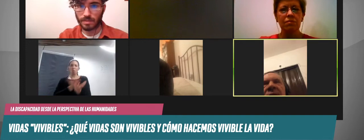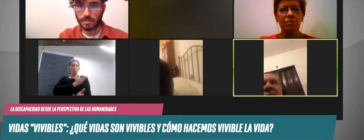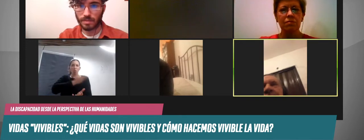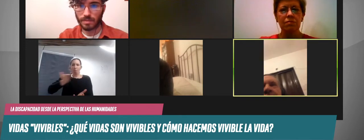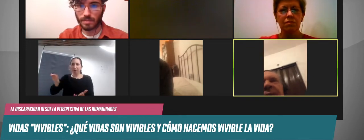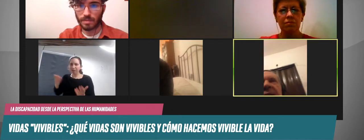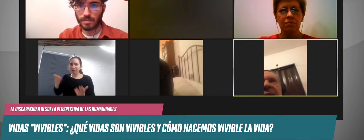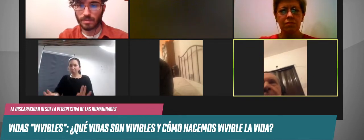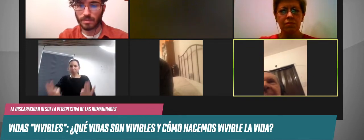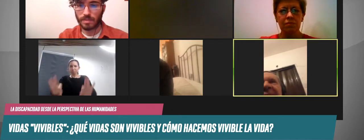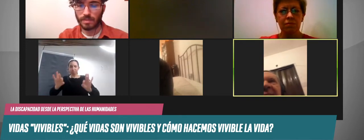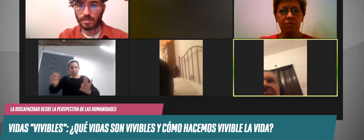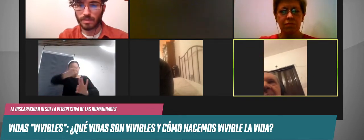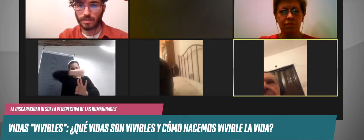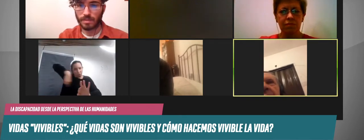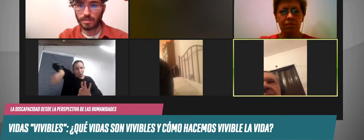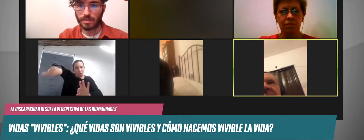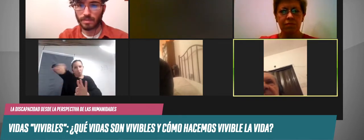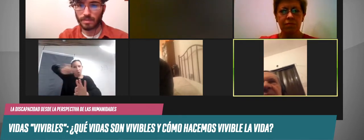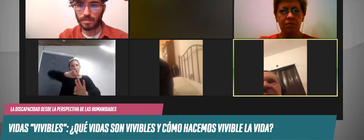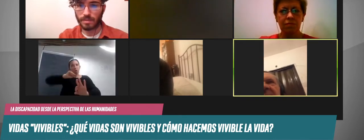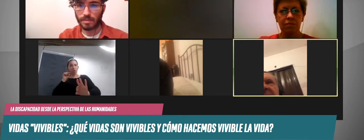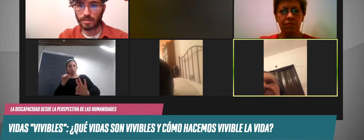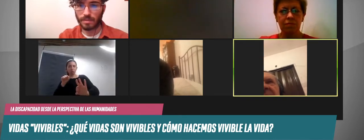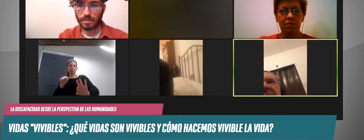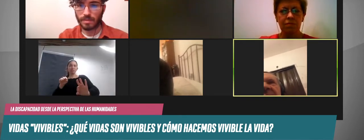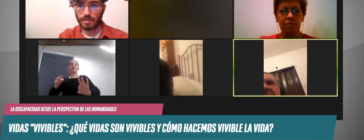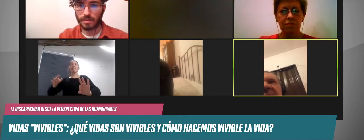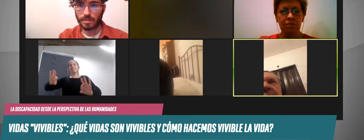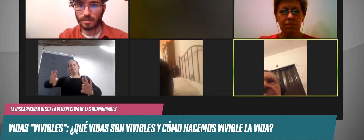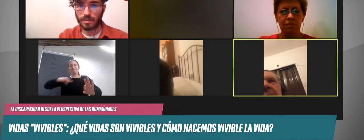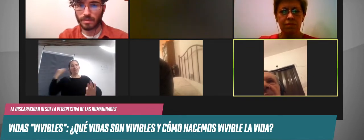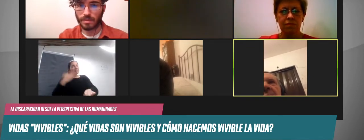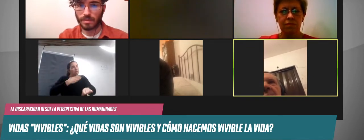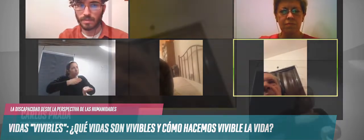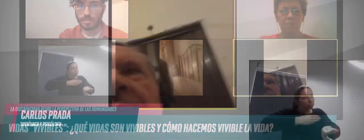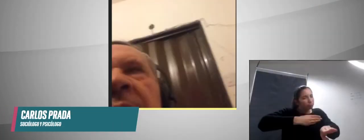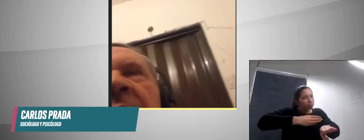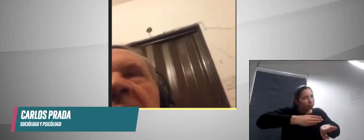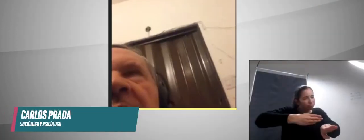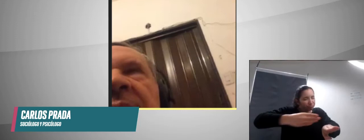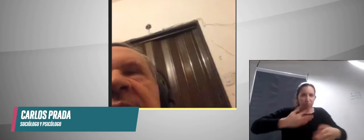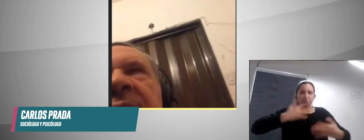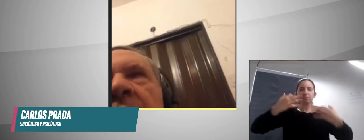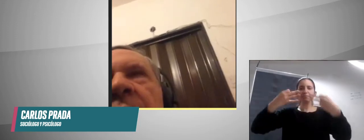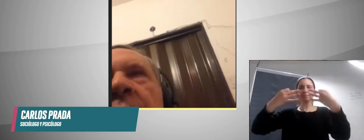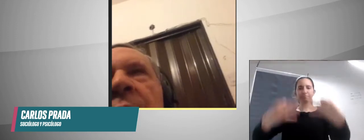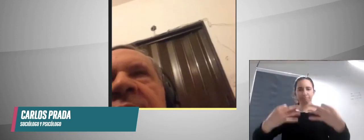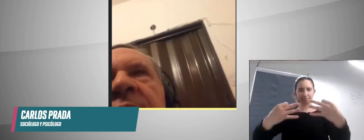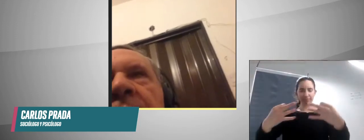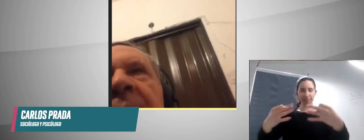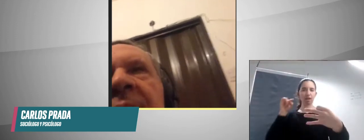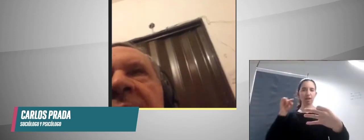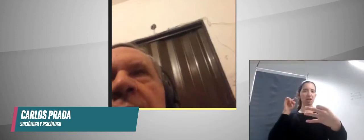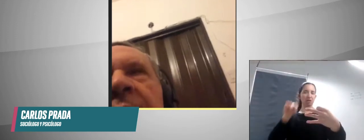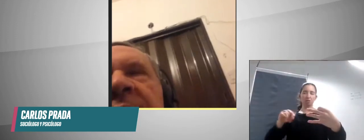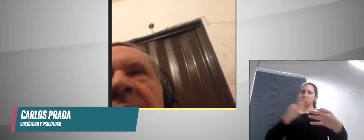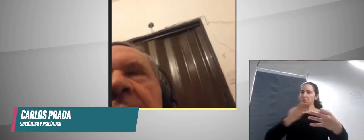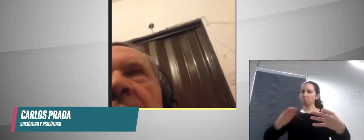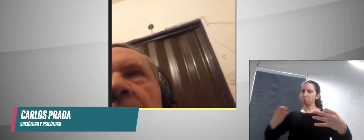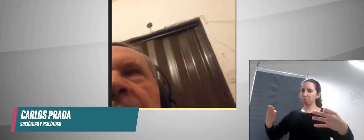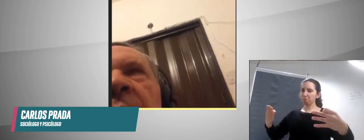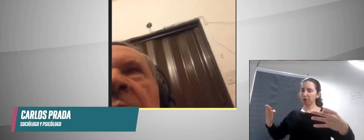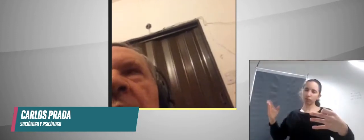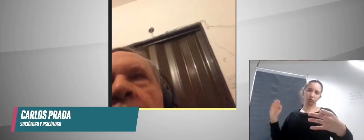vida donde se pueden desplegar las potencialidades del ser humano. Así como, qué sé yo,